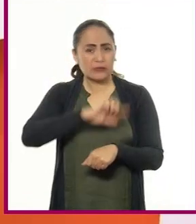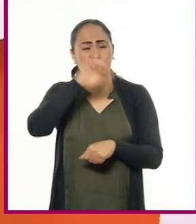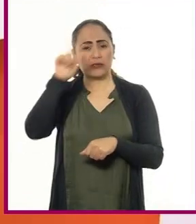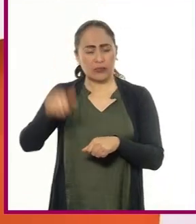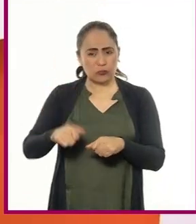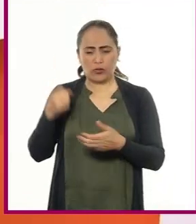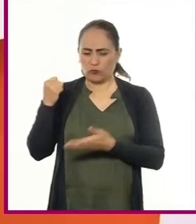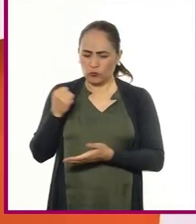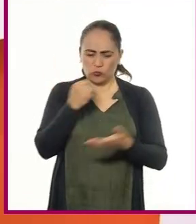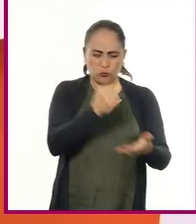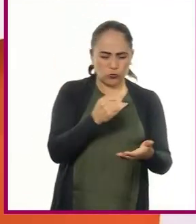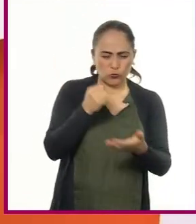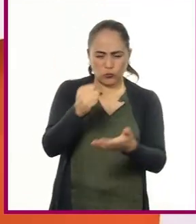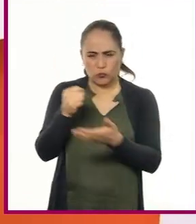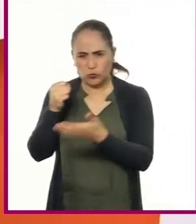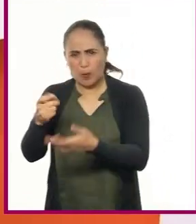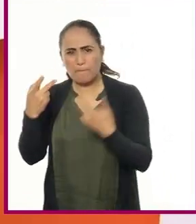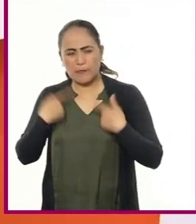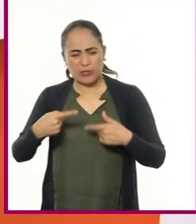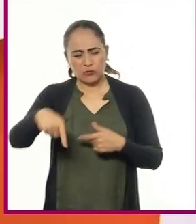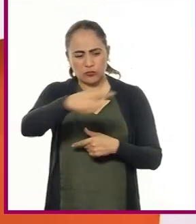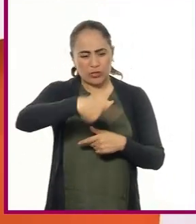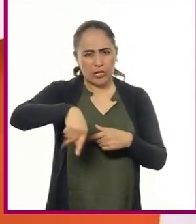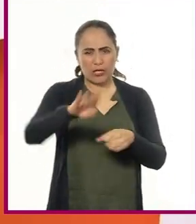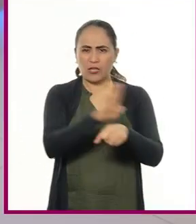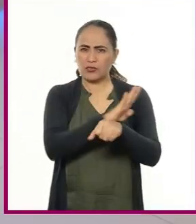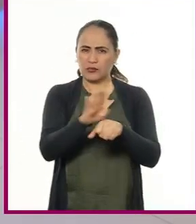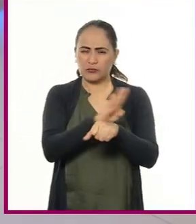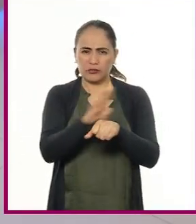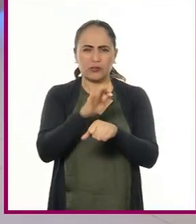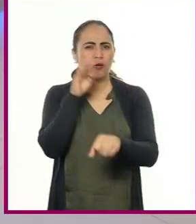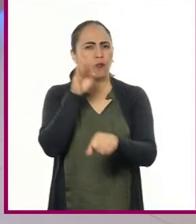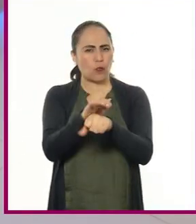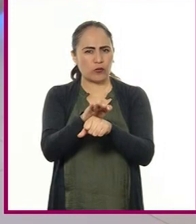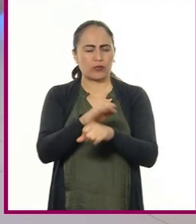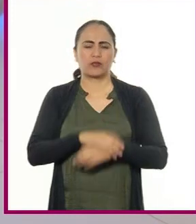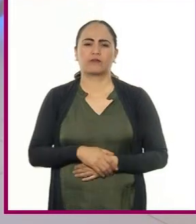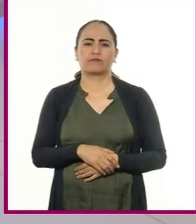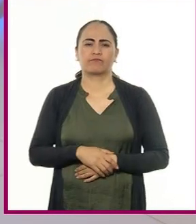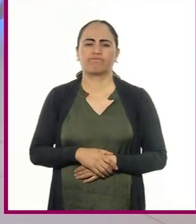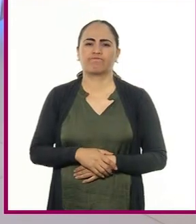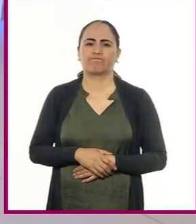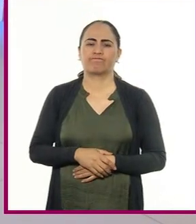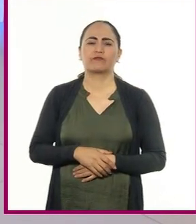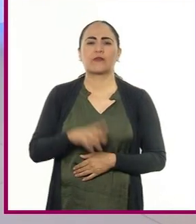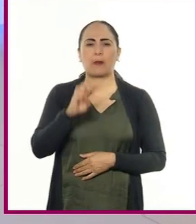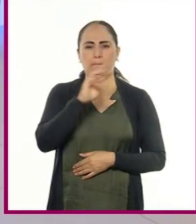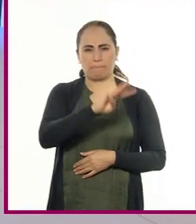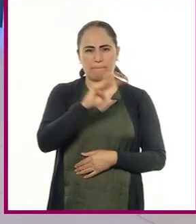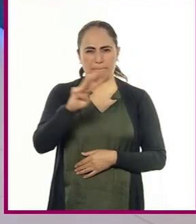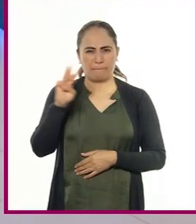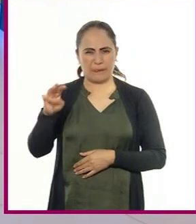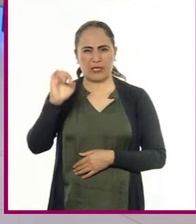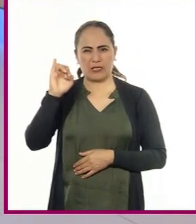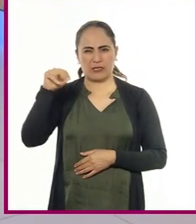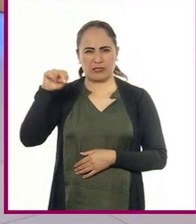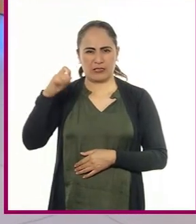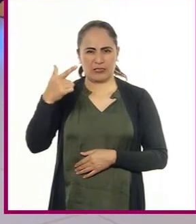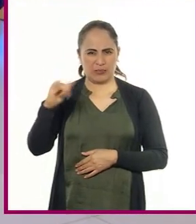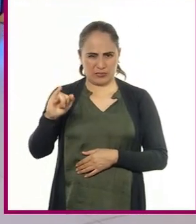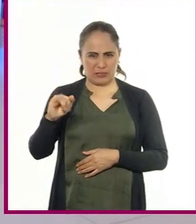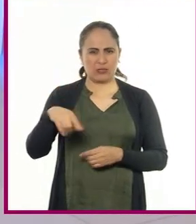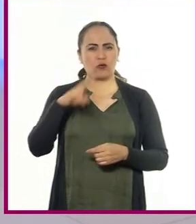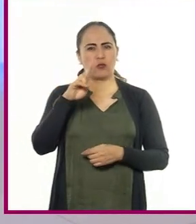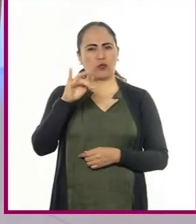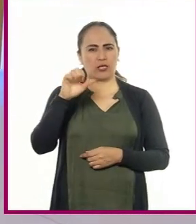los recursos hacia las personas que los necesitan. Los invito a explorar la página del INEGI y de la